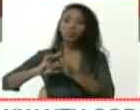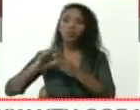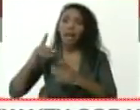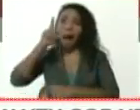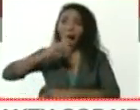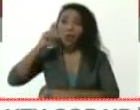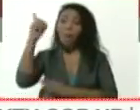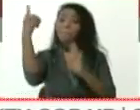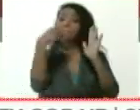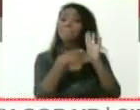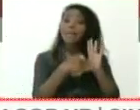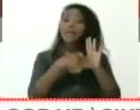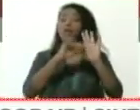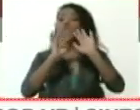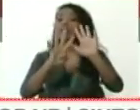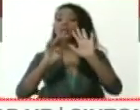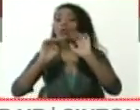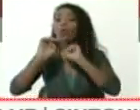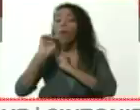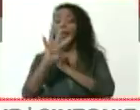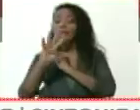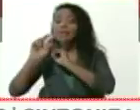año